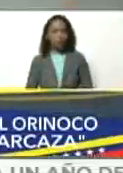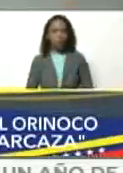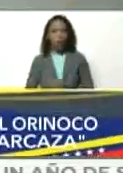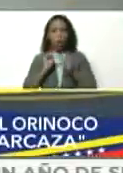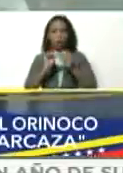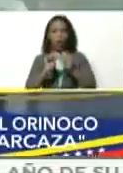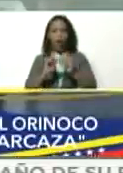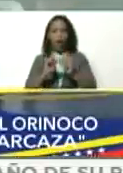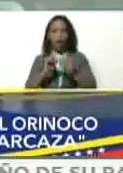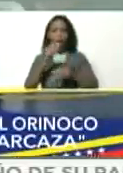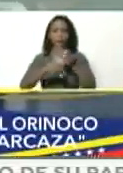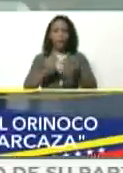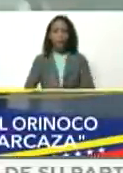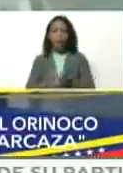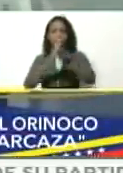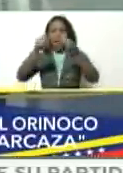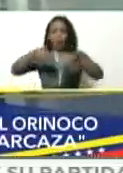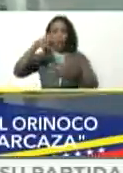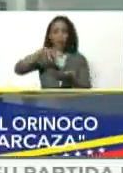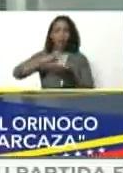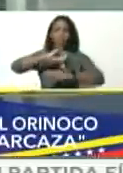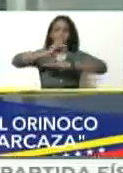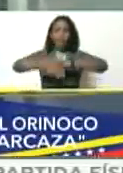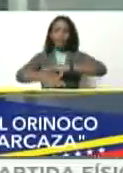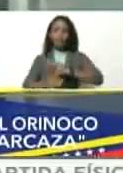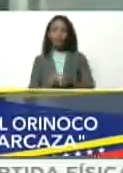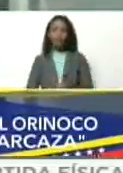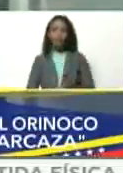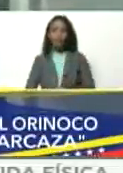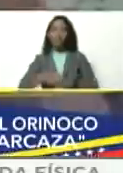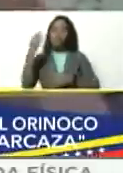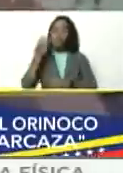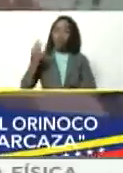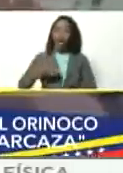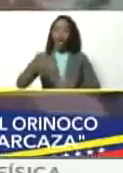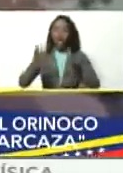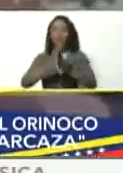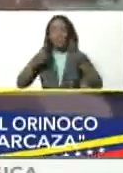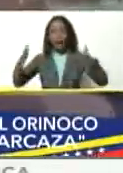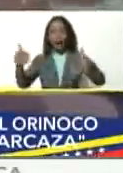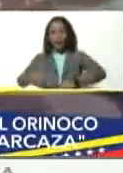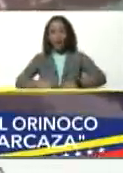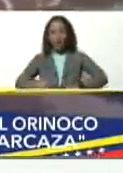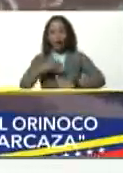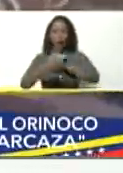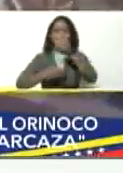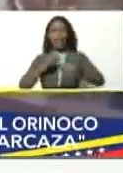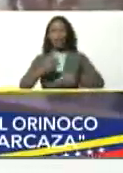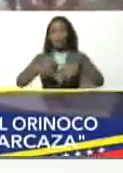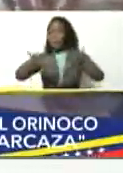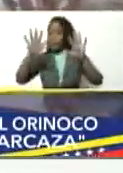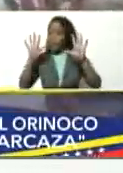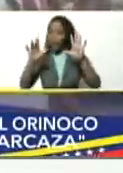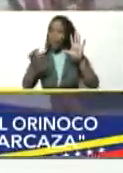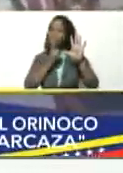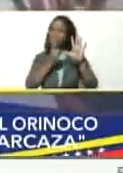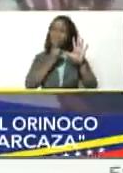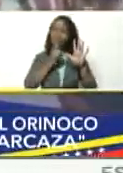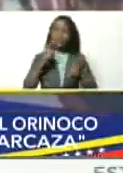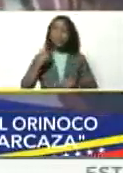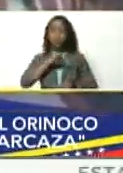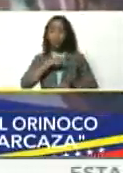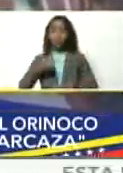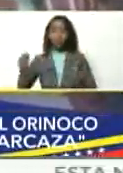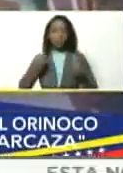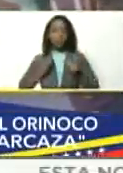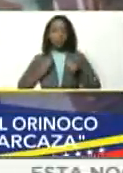seguirá siendo nuestro líder aquí en el estado del Tamacuro. Sinceramente es un gran esfuerzo que han tenido, a pesar de las dificultades que estamos